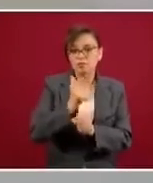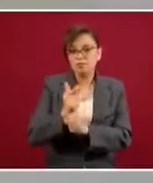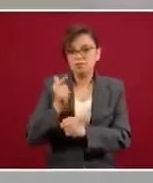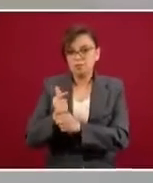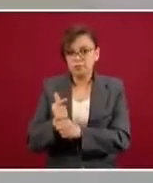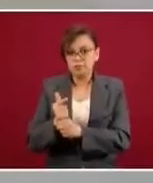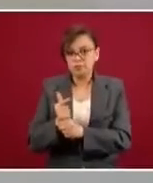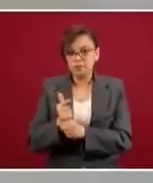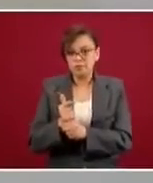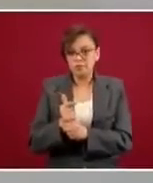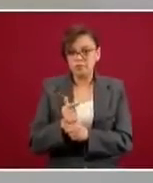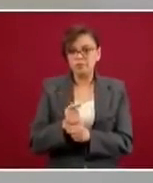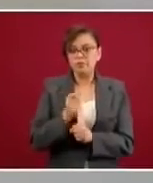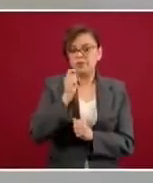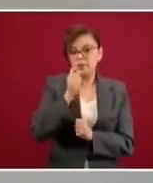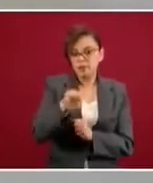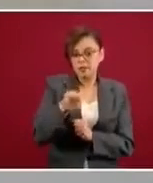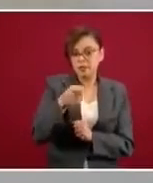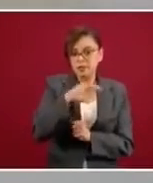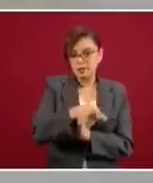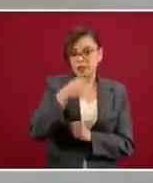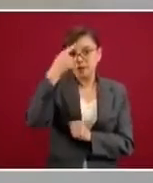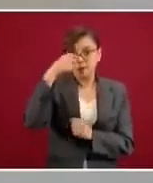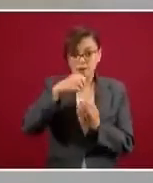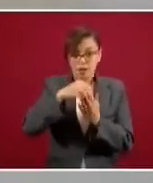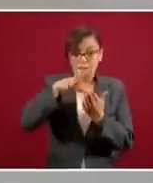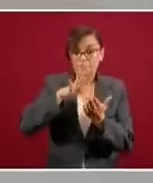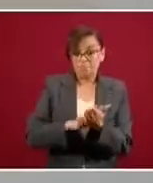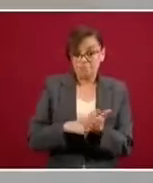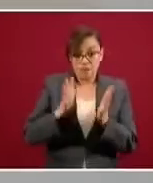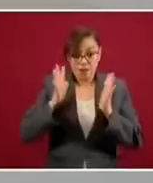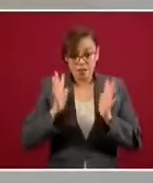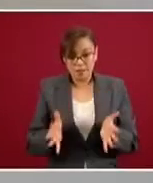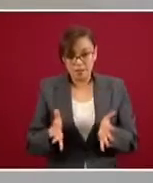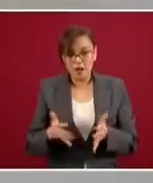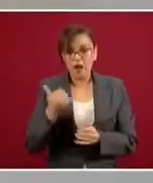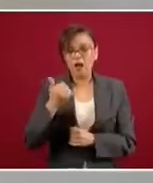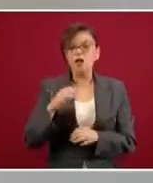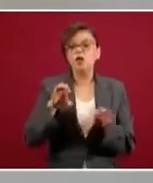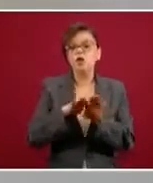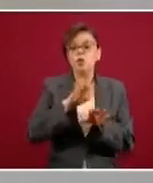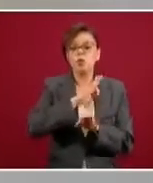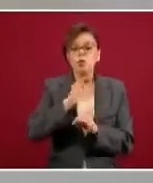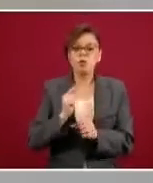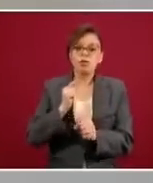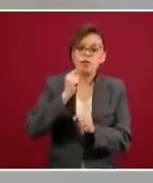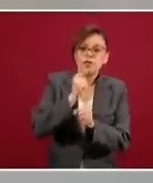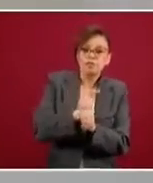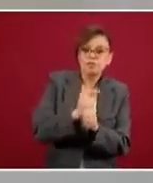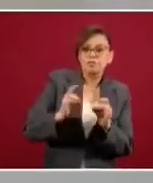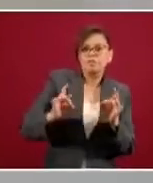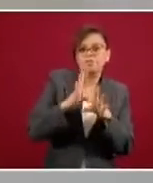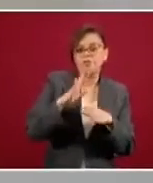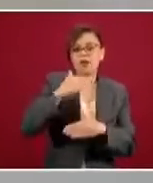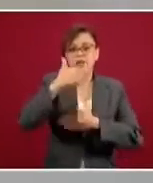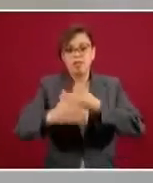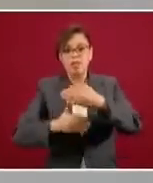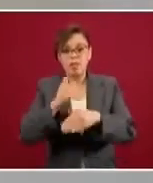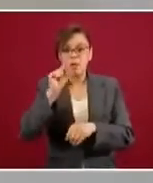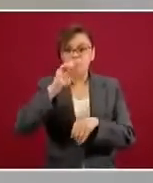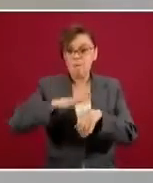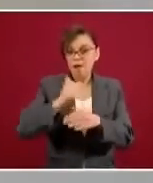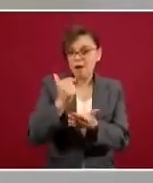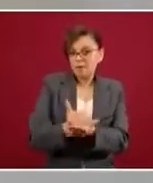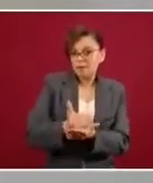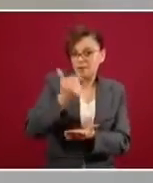diagnóstica, el diagnóstico propiamente dicho, la identificación también de la probabilidad de complicaciones, el manejo de